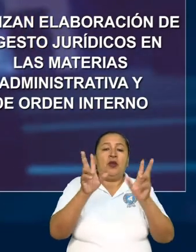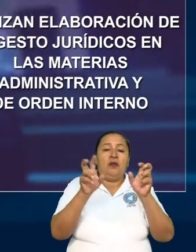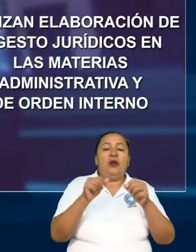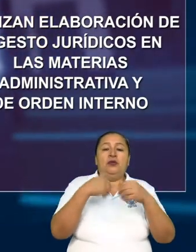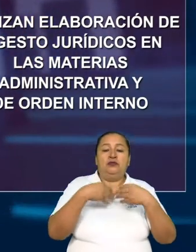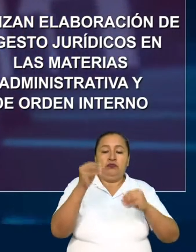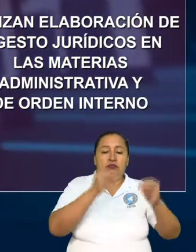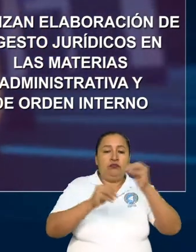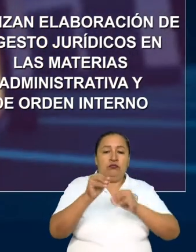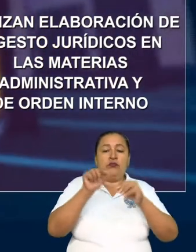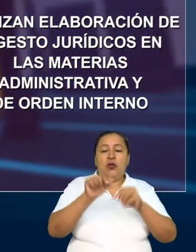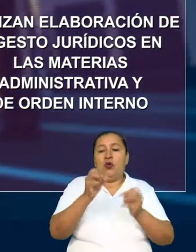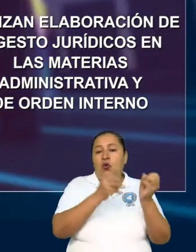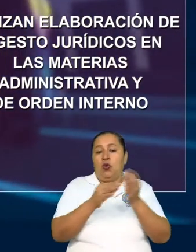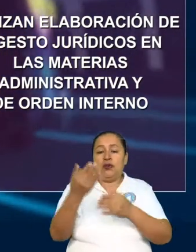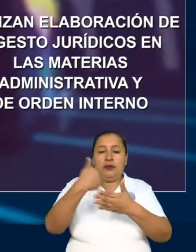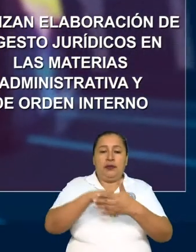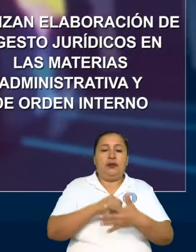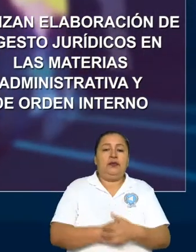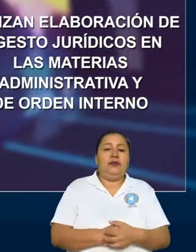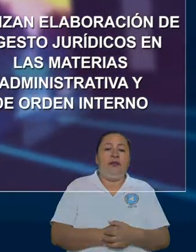materias administrativa y de orden interno.